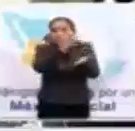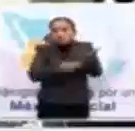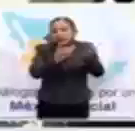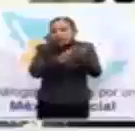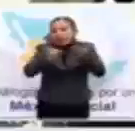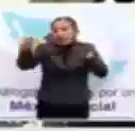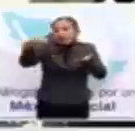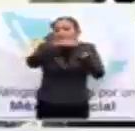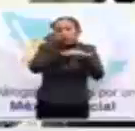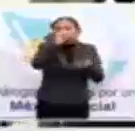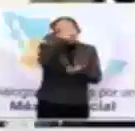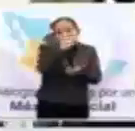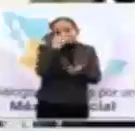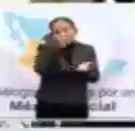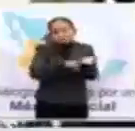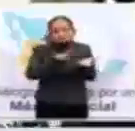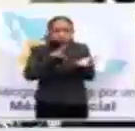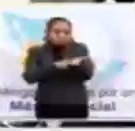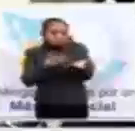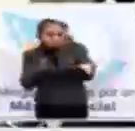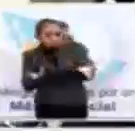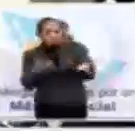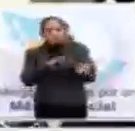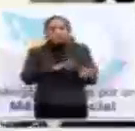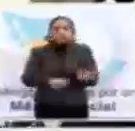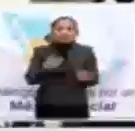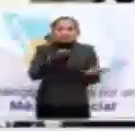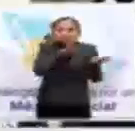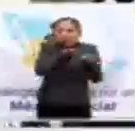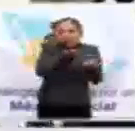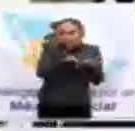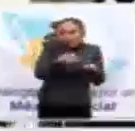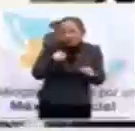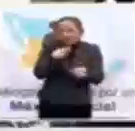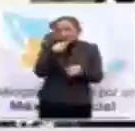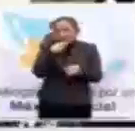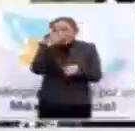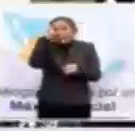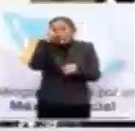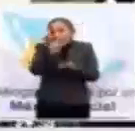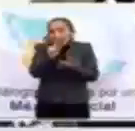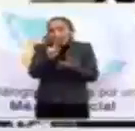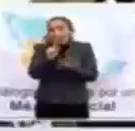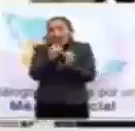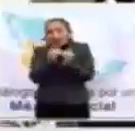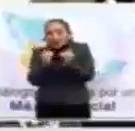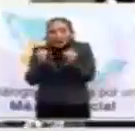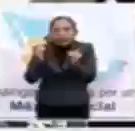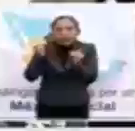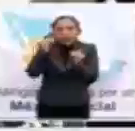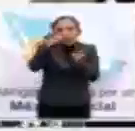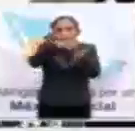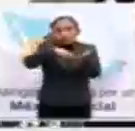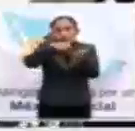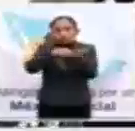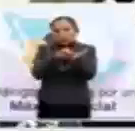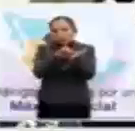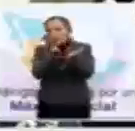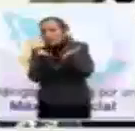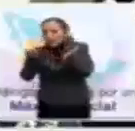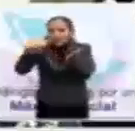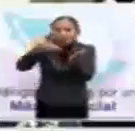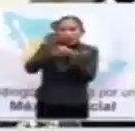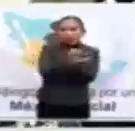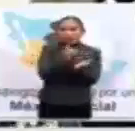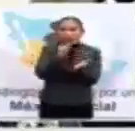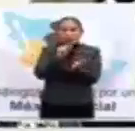de valoración y de desempeño que nos permita recorrer o corregir rumbos cuando